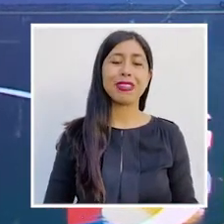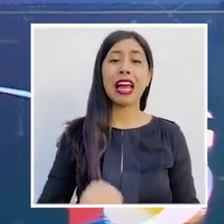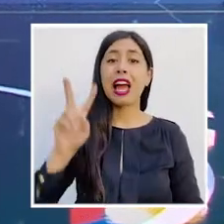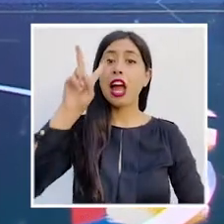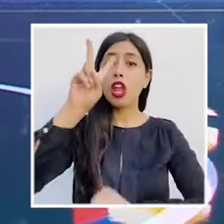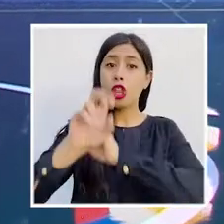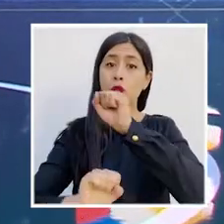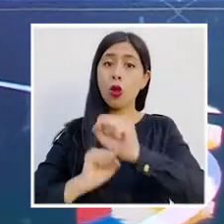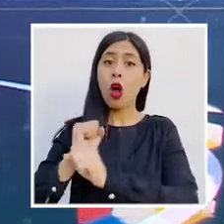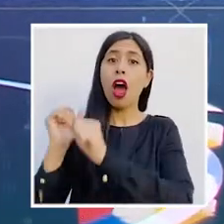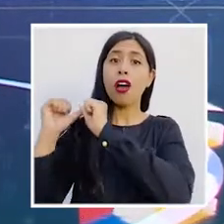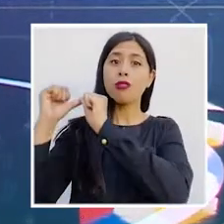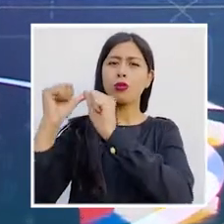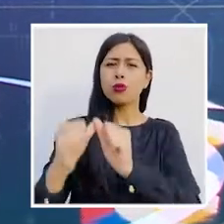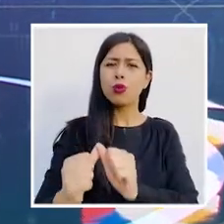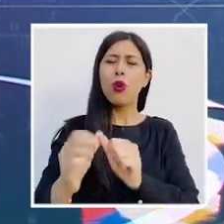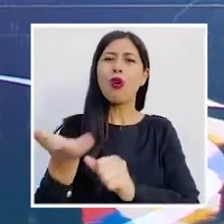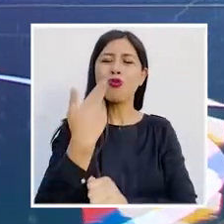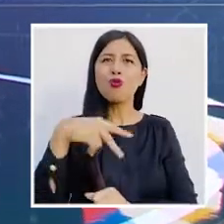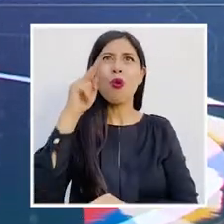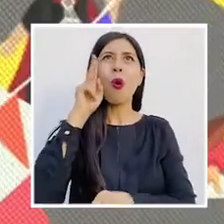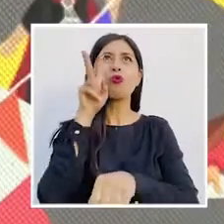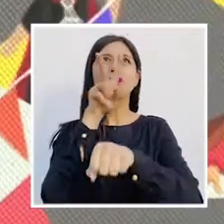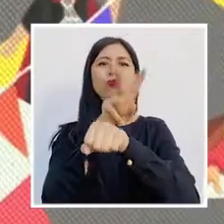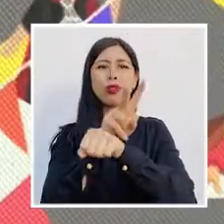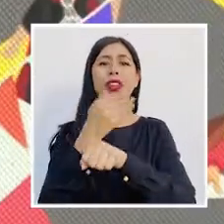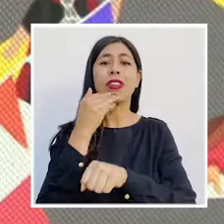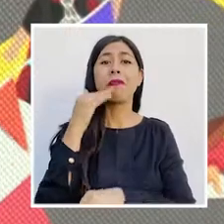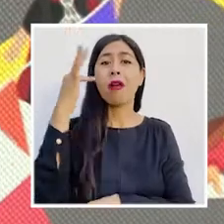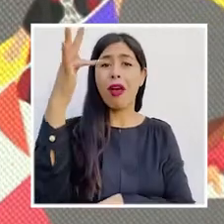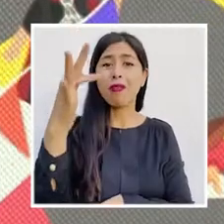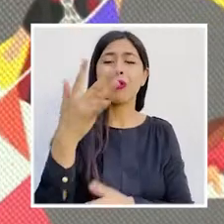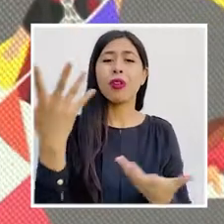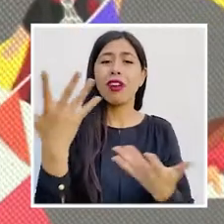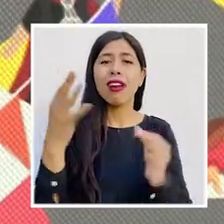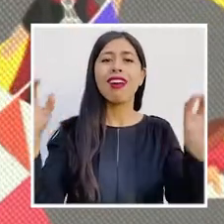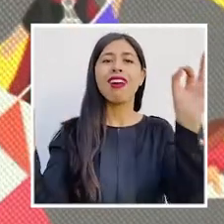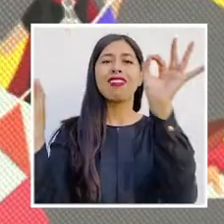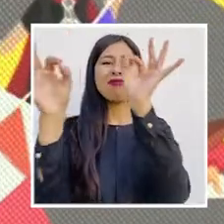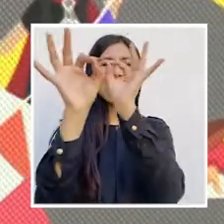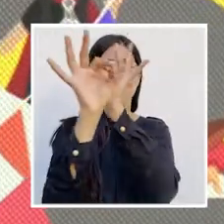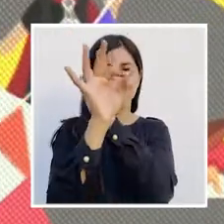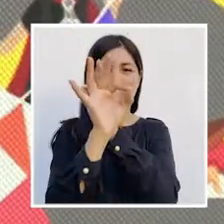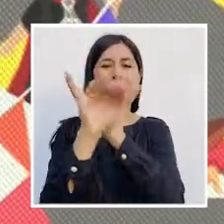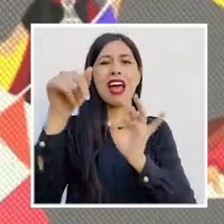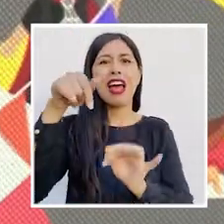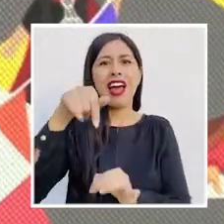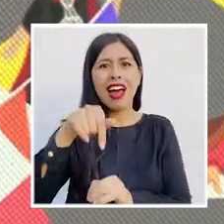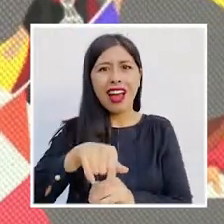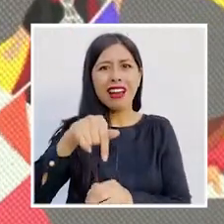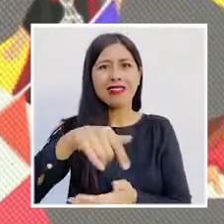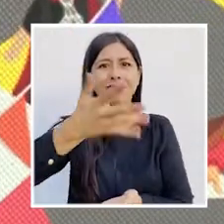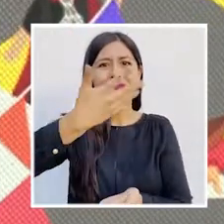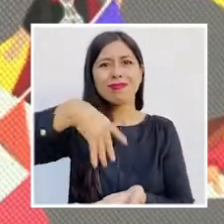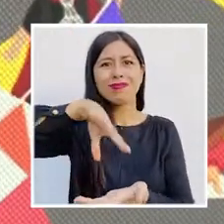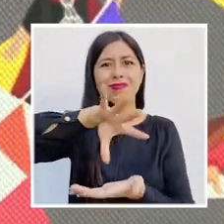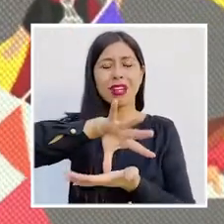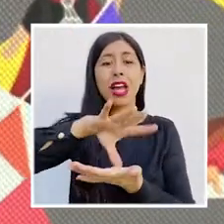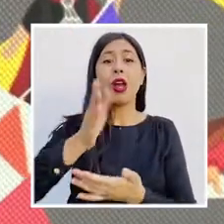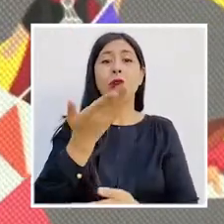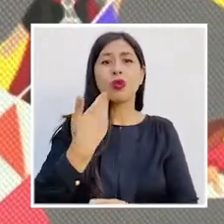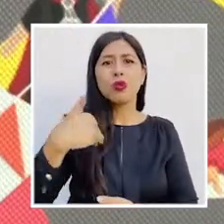En estos últimos dos años hemos sido y seremos testigos de eclipses totales de sol en nuestro país. En